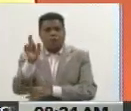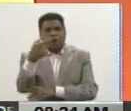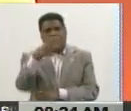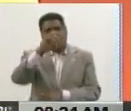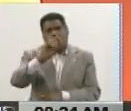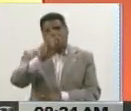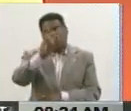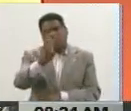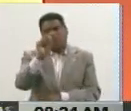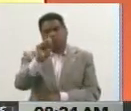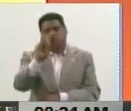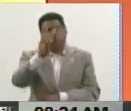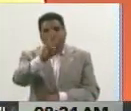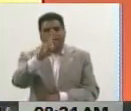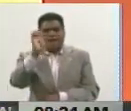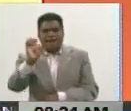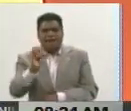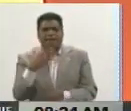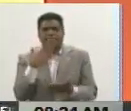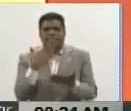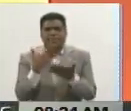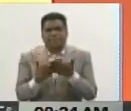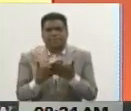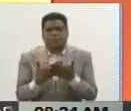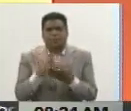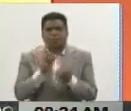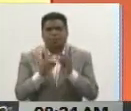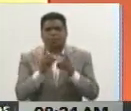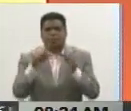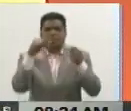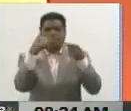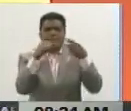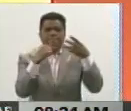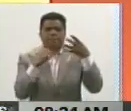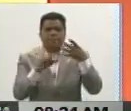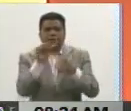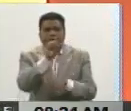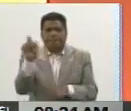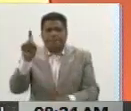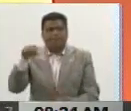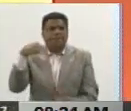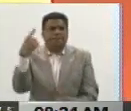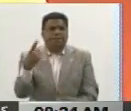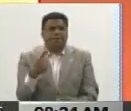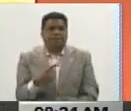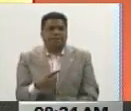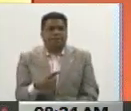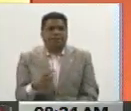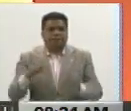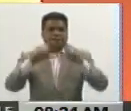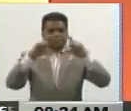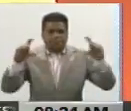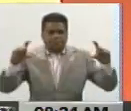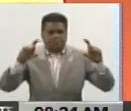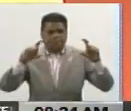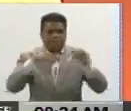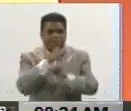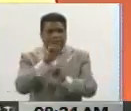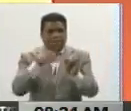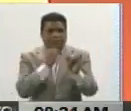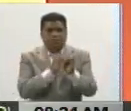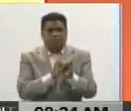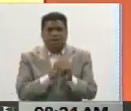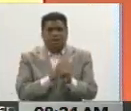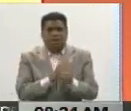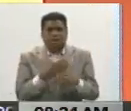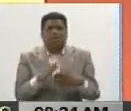www.misionarbol.gov.be. Allí pues pedimos algunos datos básicos. A partir de la semana que viene va a estar abierto el link internacionalista para quienes deseen